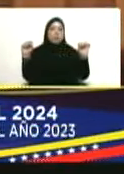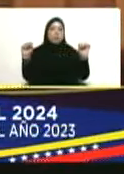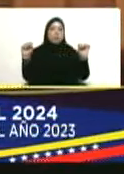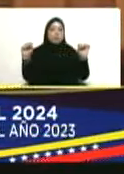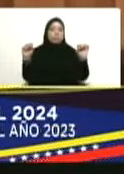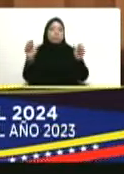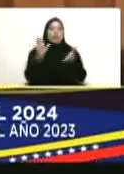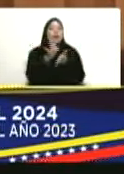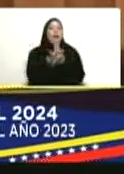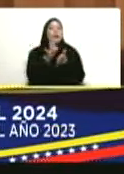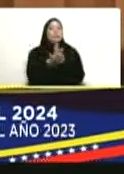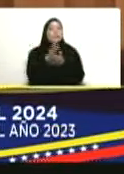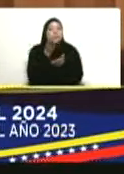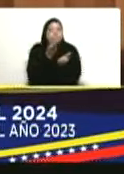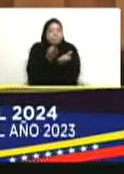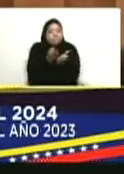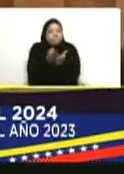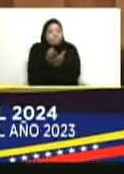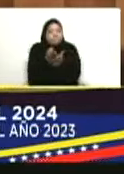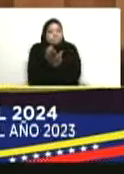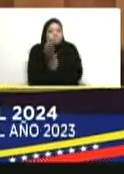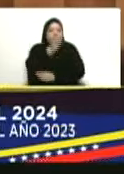Calma y cordura.